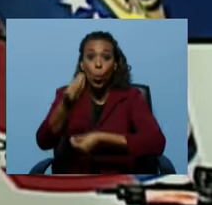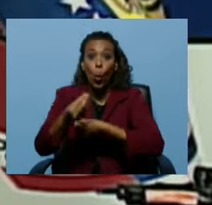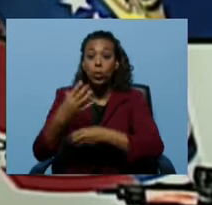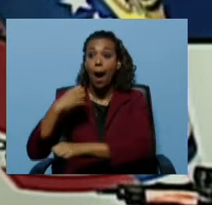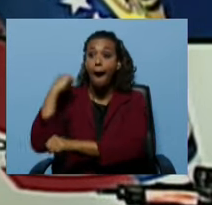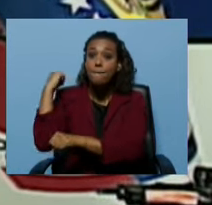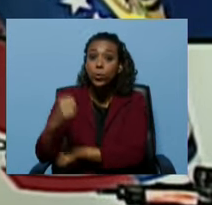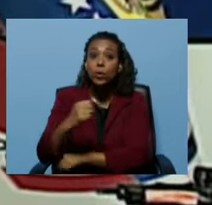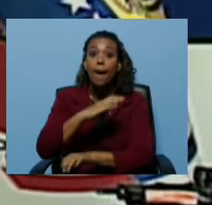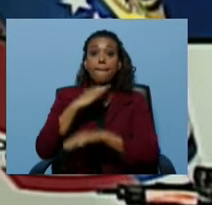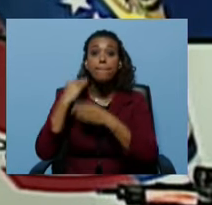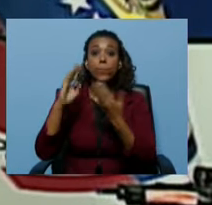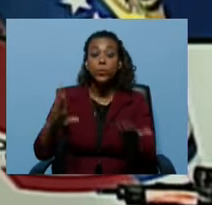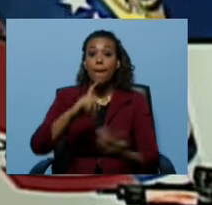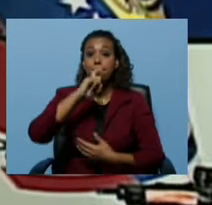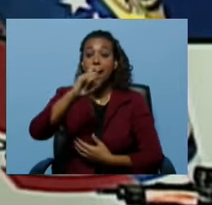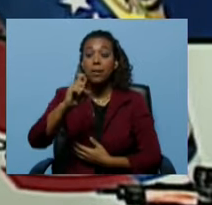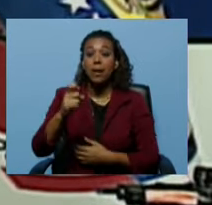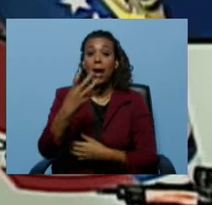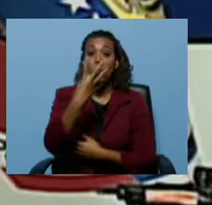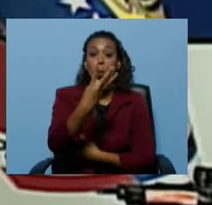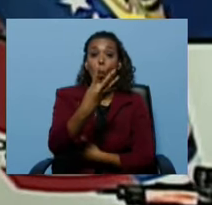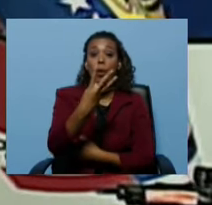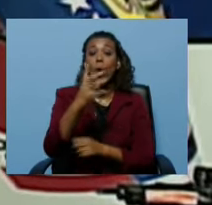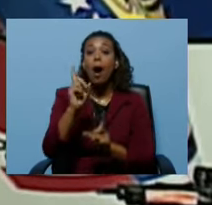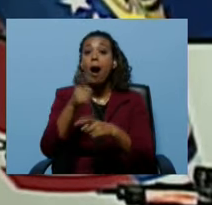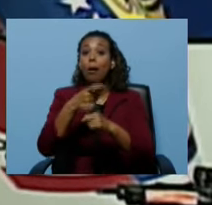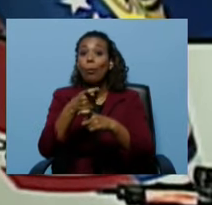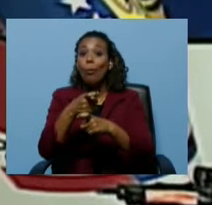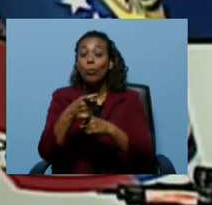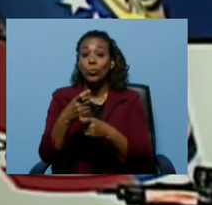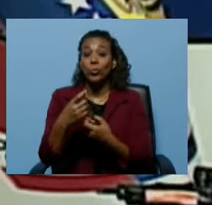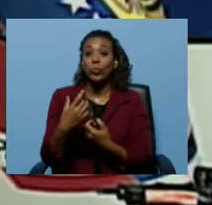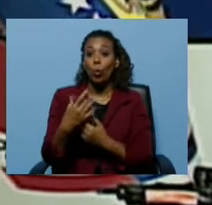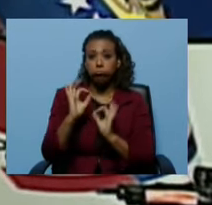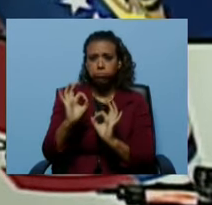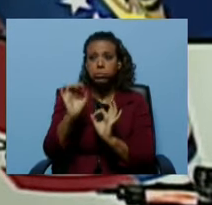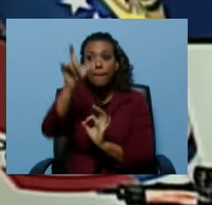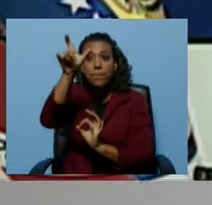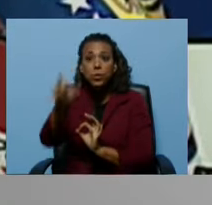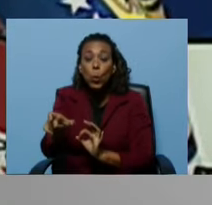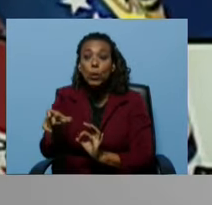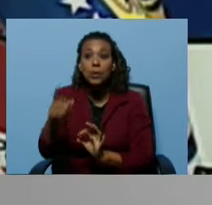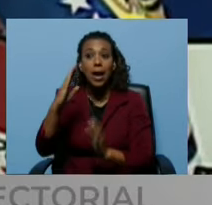magnicidio contra el presidente Nicolás Maduro el 4 de agosto. Esa persona